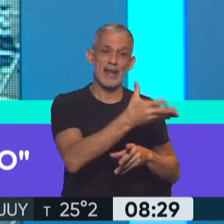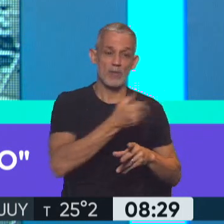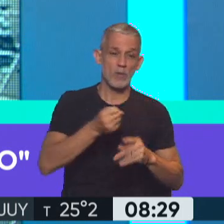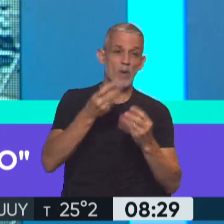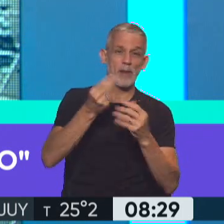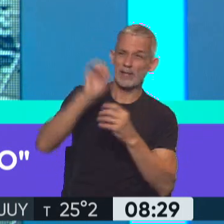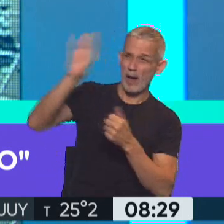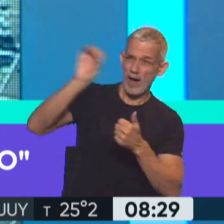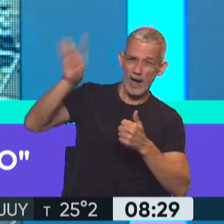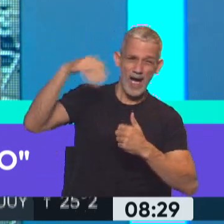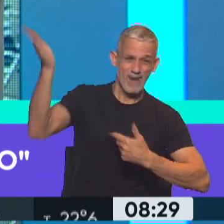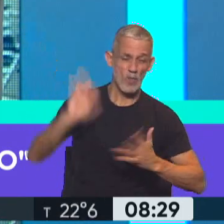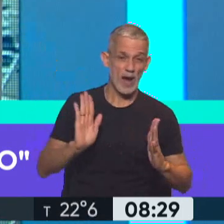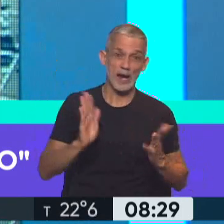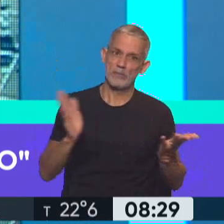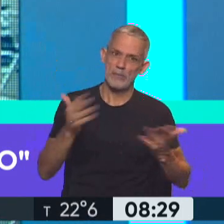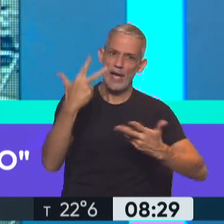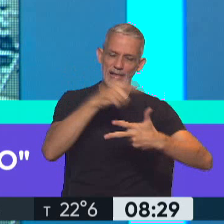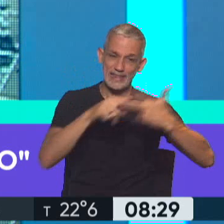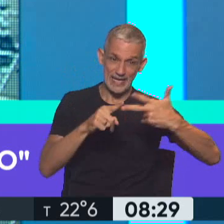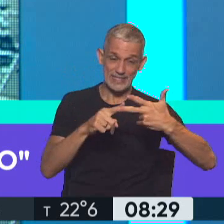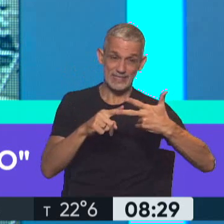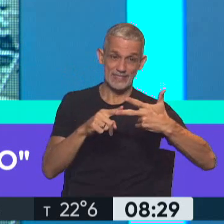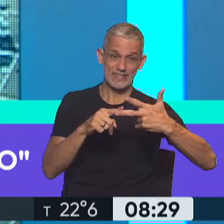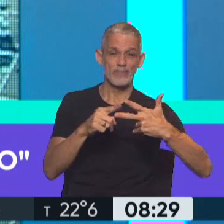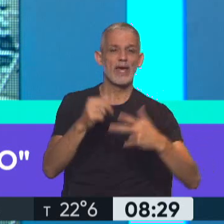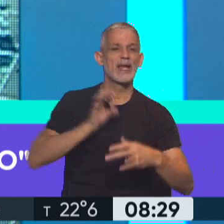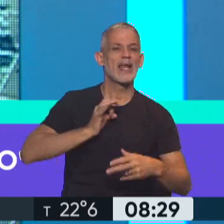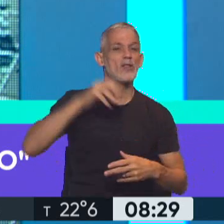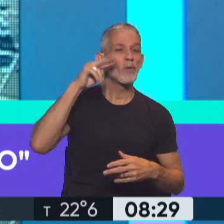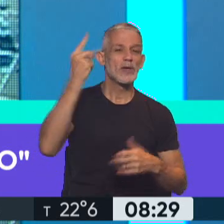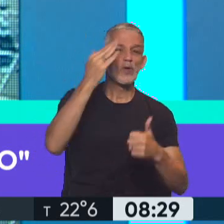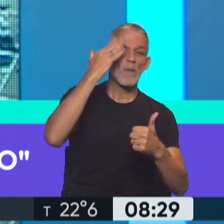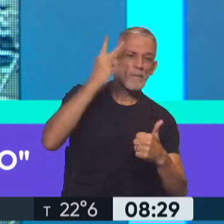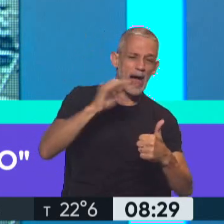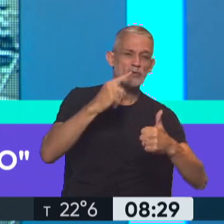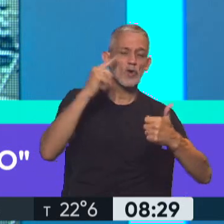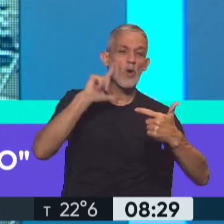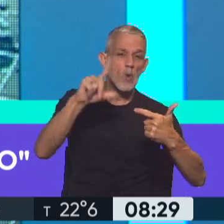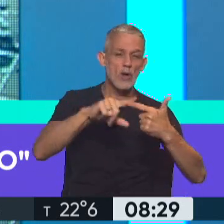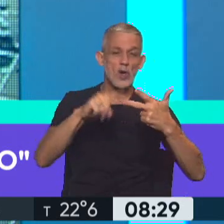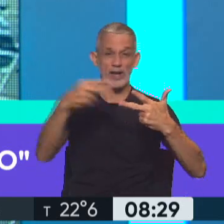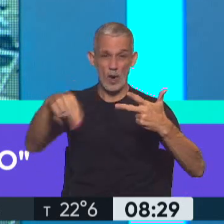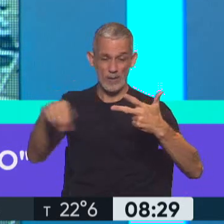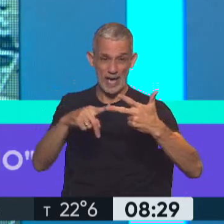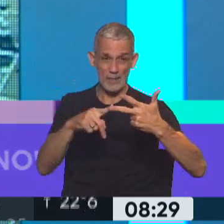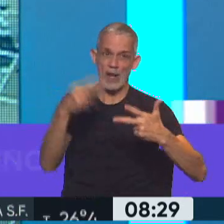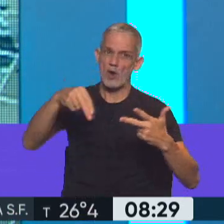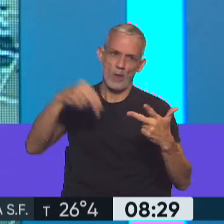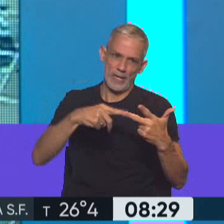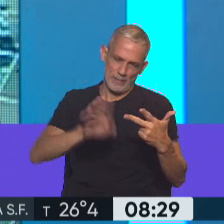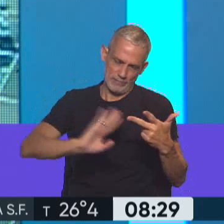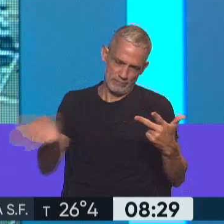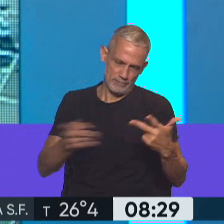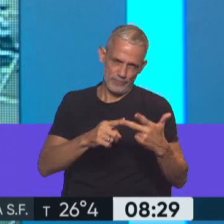el dinero, ¿no? Entonces, hubo 3 grandes ataques especulativos durante el 2001, en marzo, en julio y en noviembre. Bueno, el de noviembre